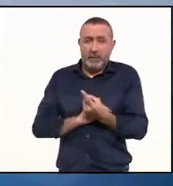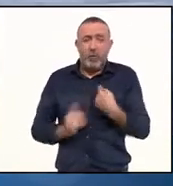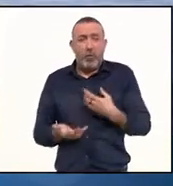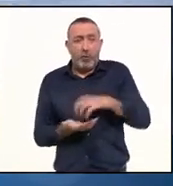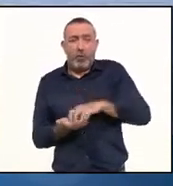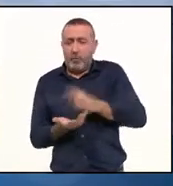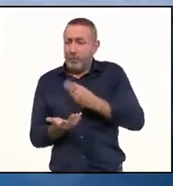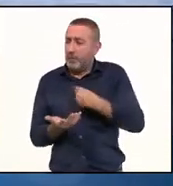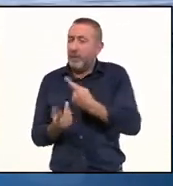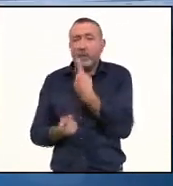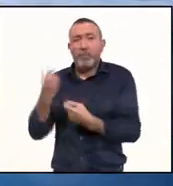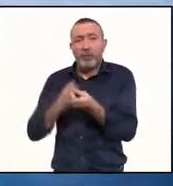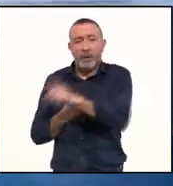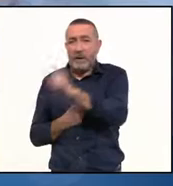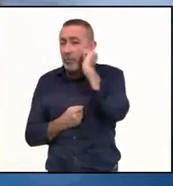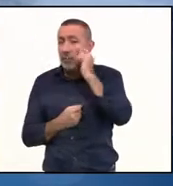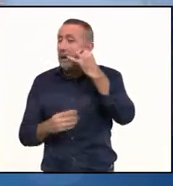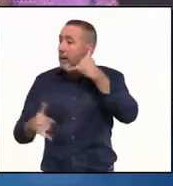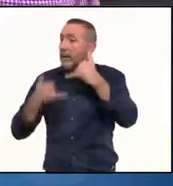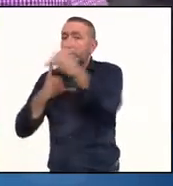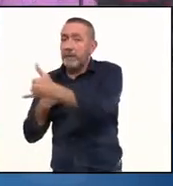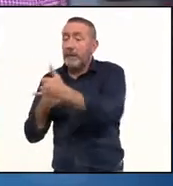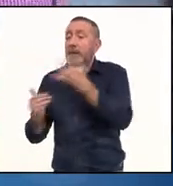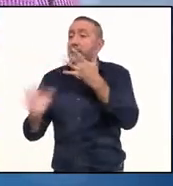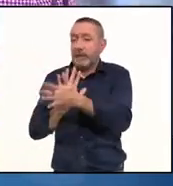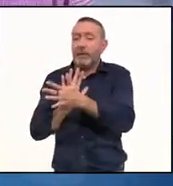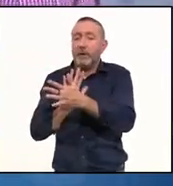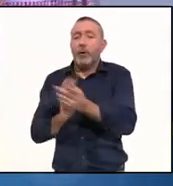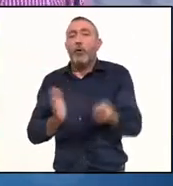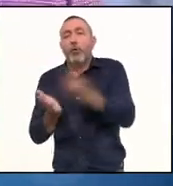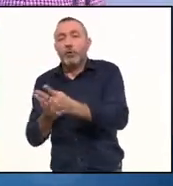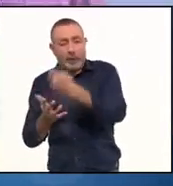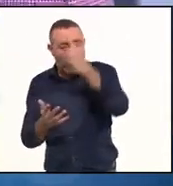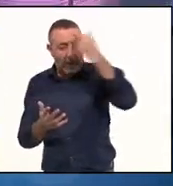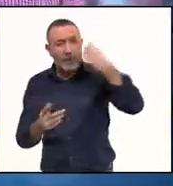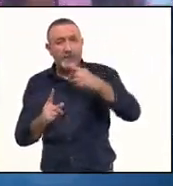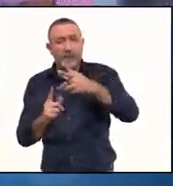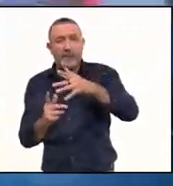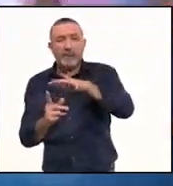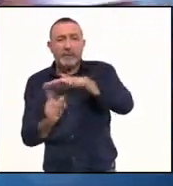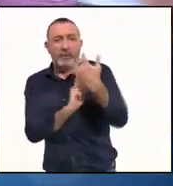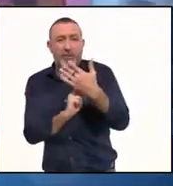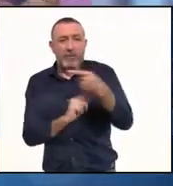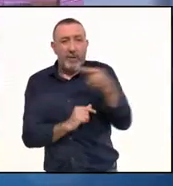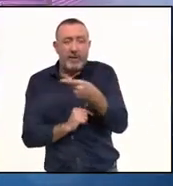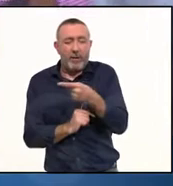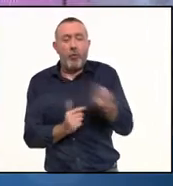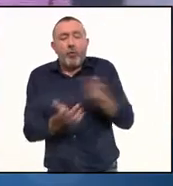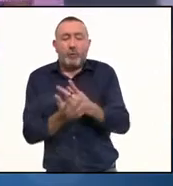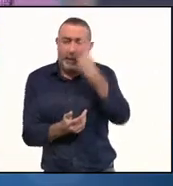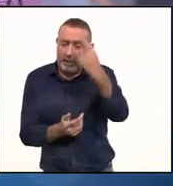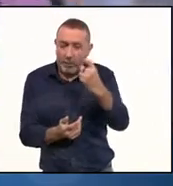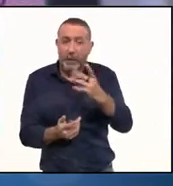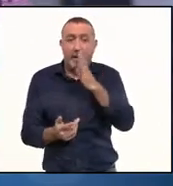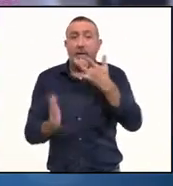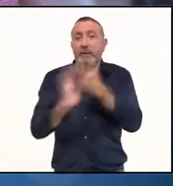comentó a ella sé que cada vez que te llamo te hago recordarlo pero en ese seguimiento tengo que llamar la